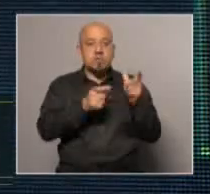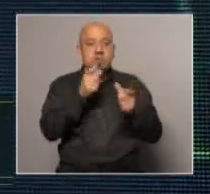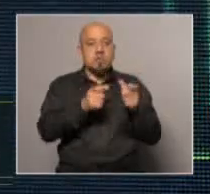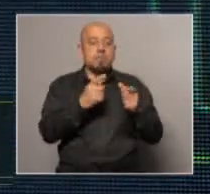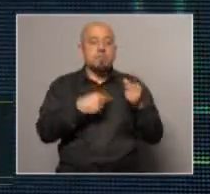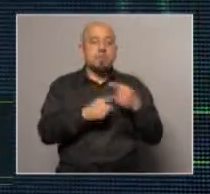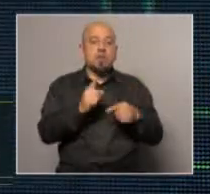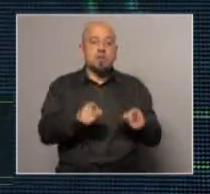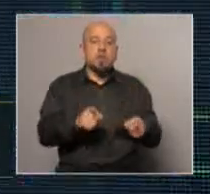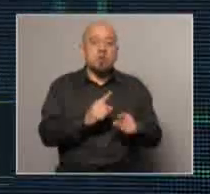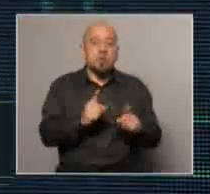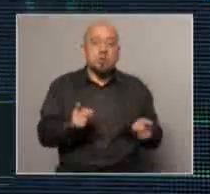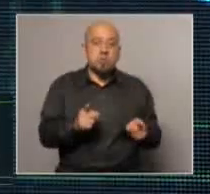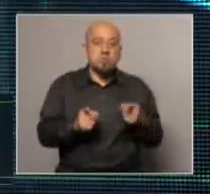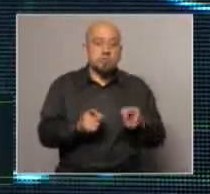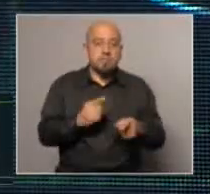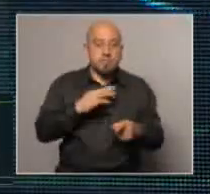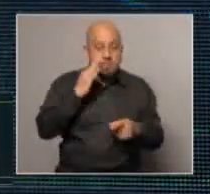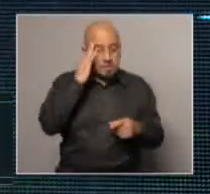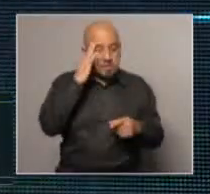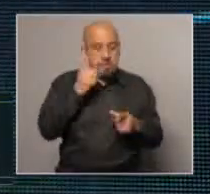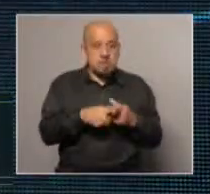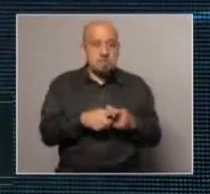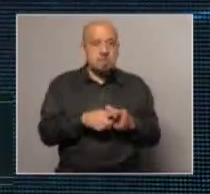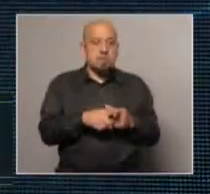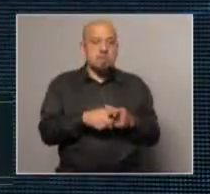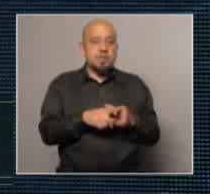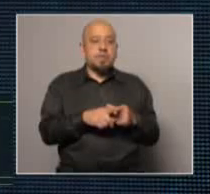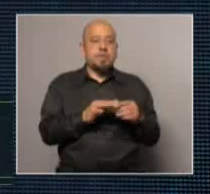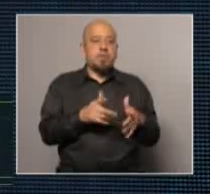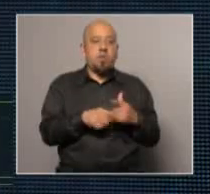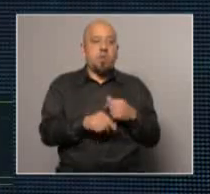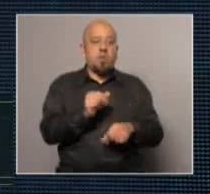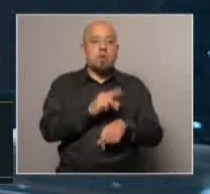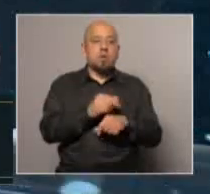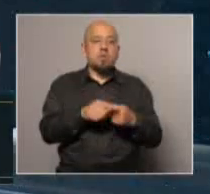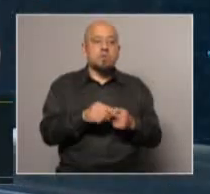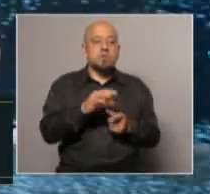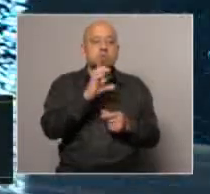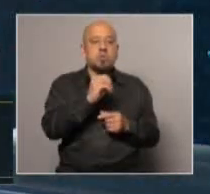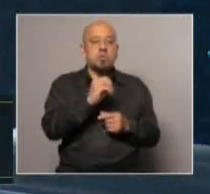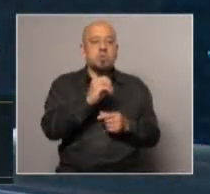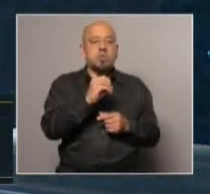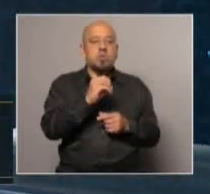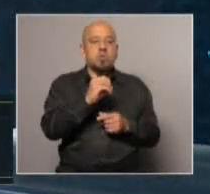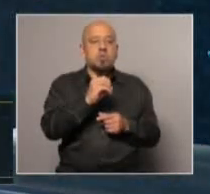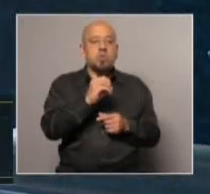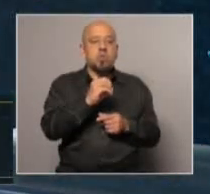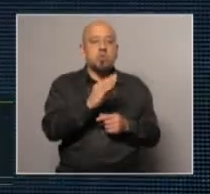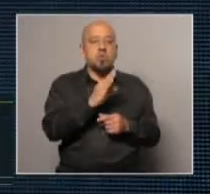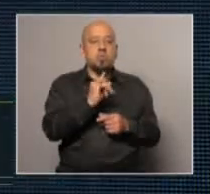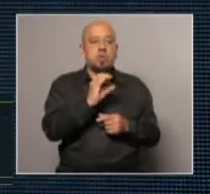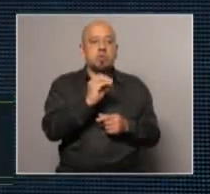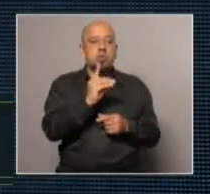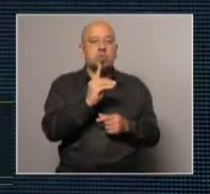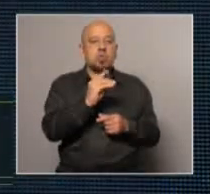embargo, lo que no se ha combatido, y sabemos que es una epidemia prácticamente para aquel país, es el uso de los opioides, que mata